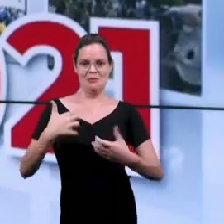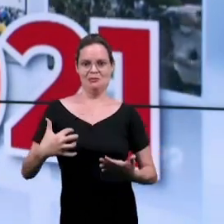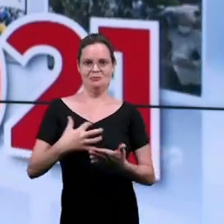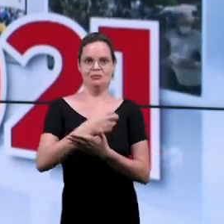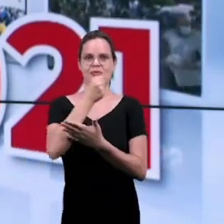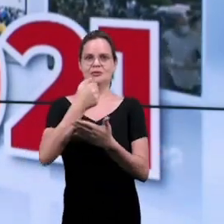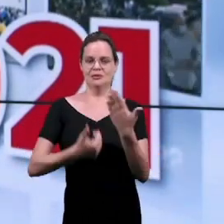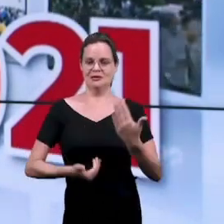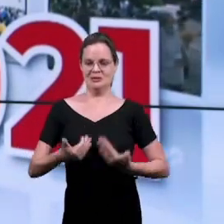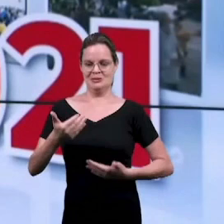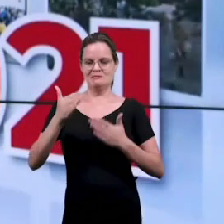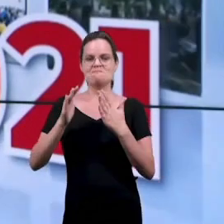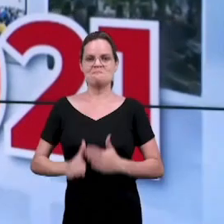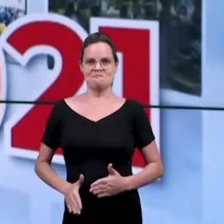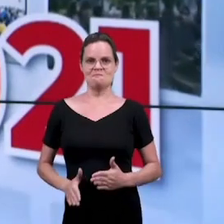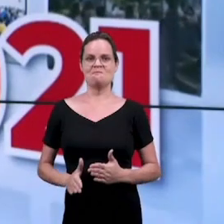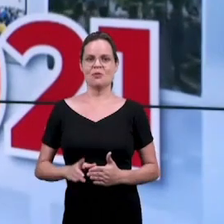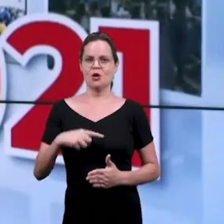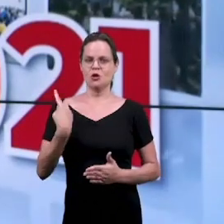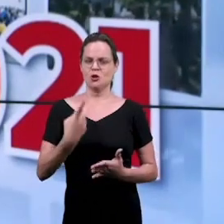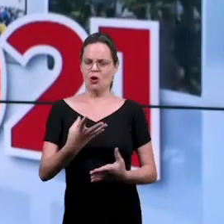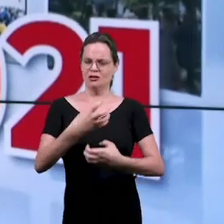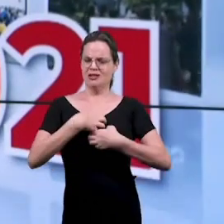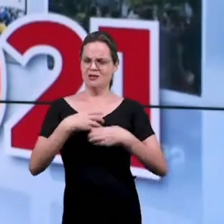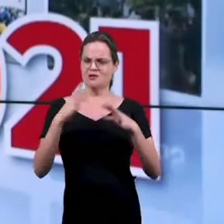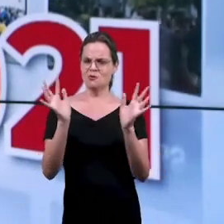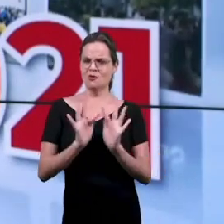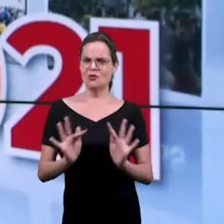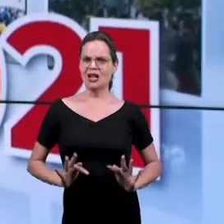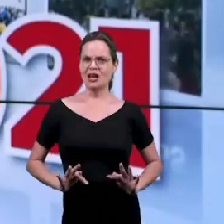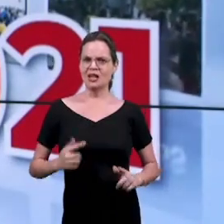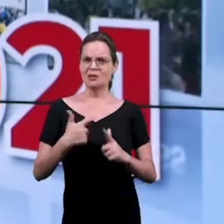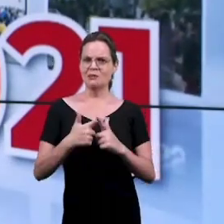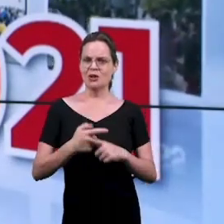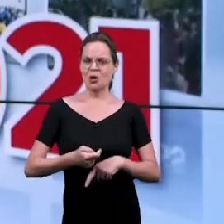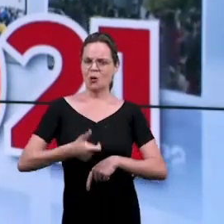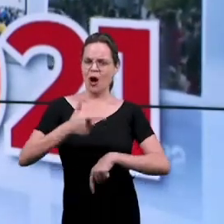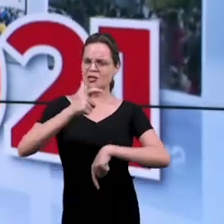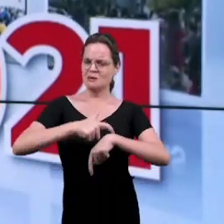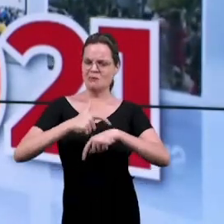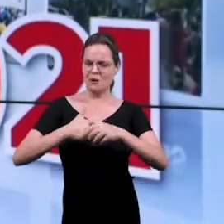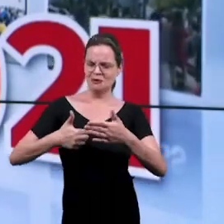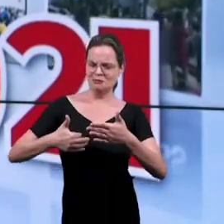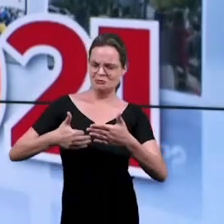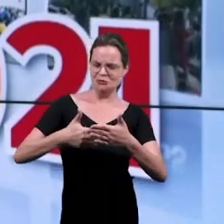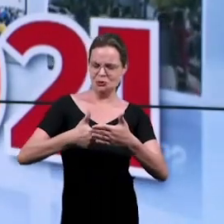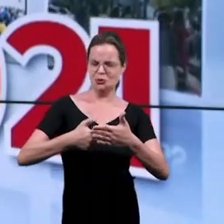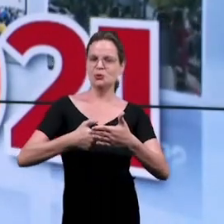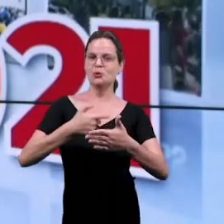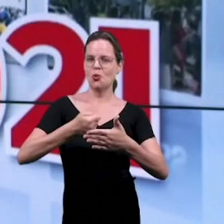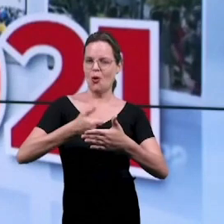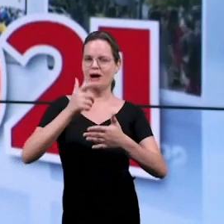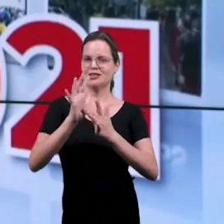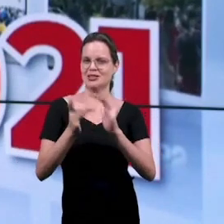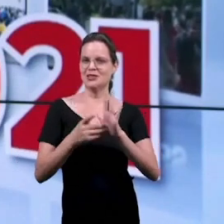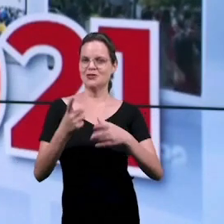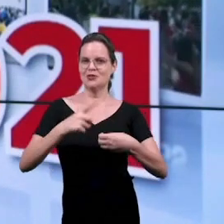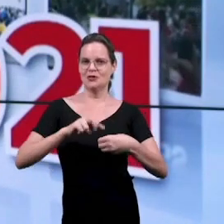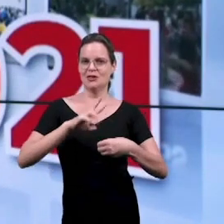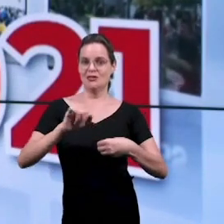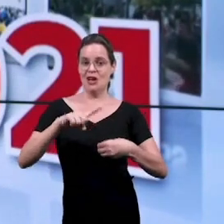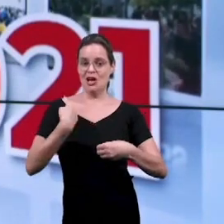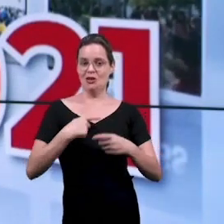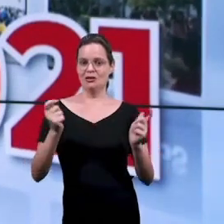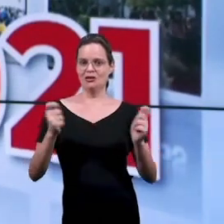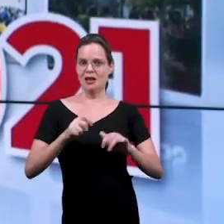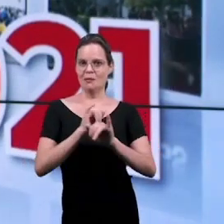esperado, el día del arrebatamiento de la iglesia fiel. Estamos muy felices por la proximidad del